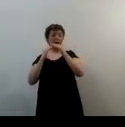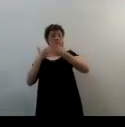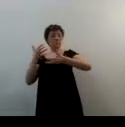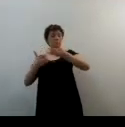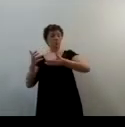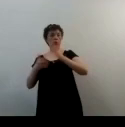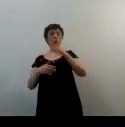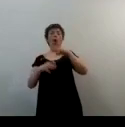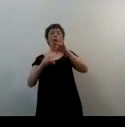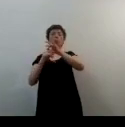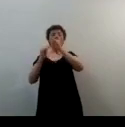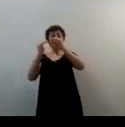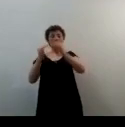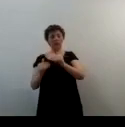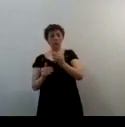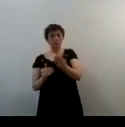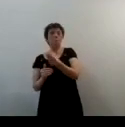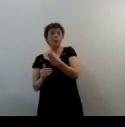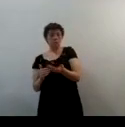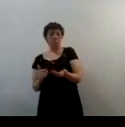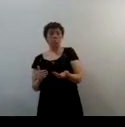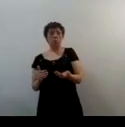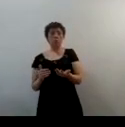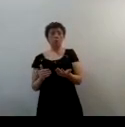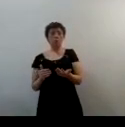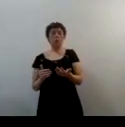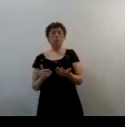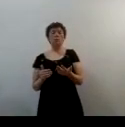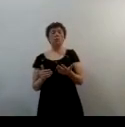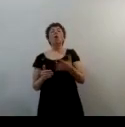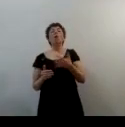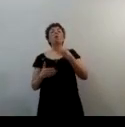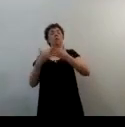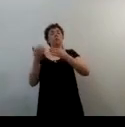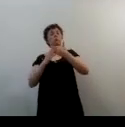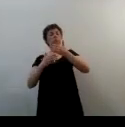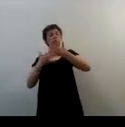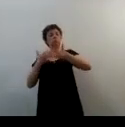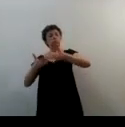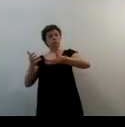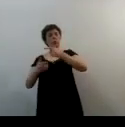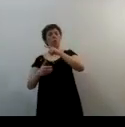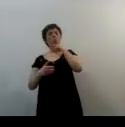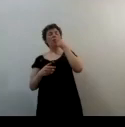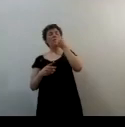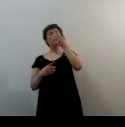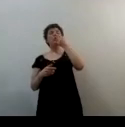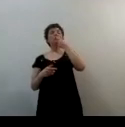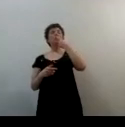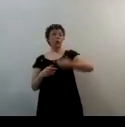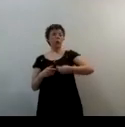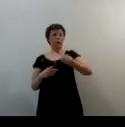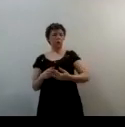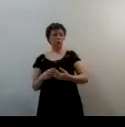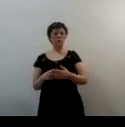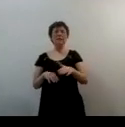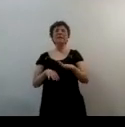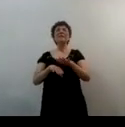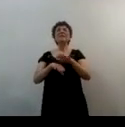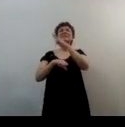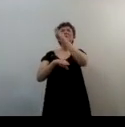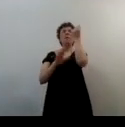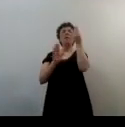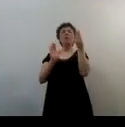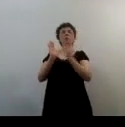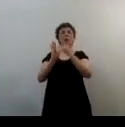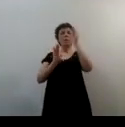en azúcar, mejor. Y se pueden hacer dulces muy ricos. La verdad es que se me ha olvidado poner en la presentación el